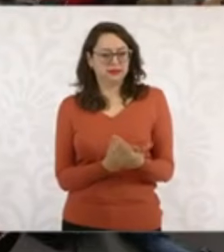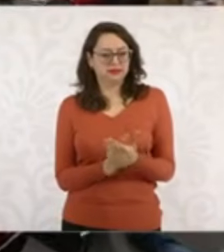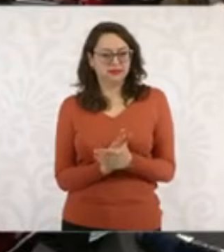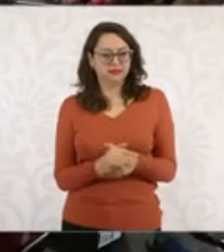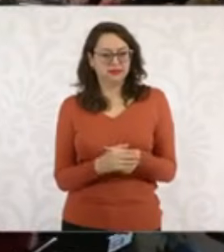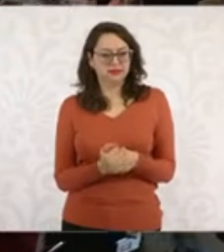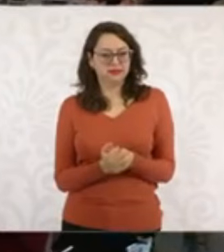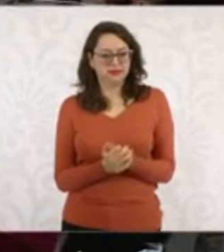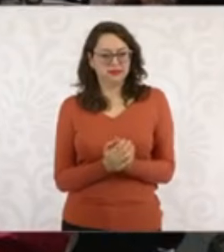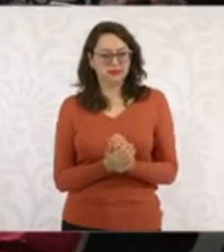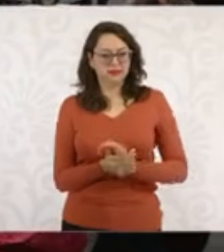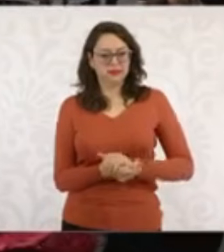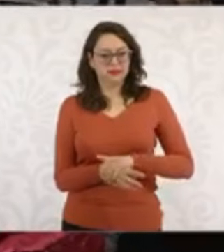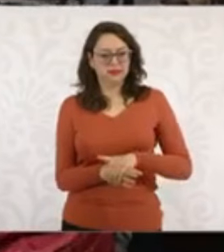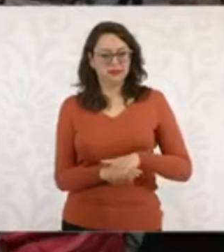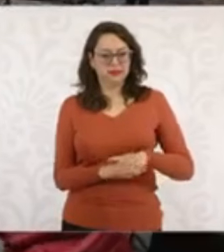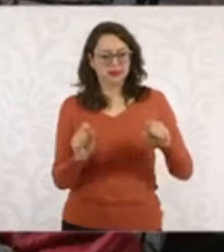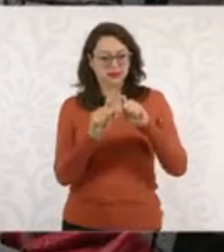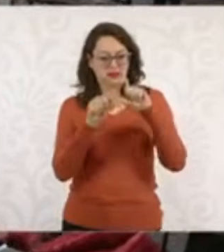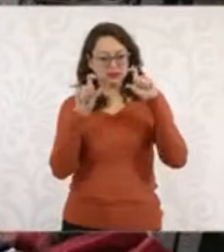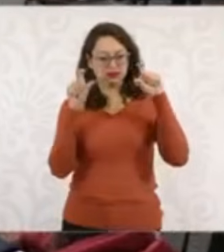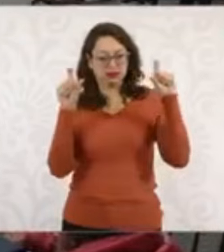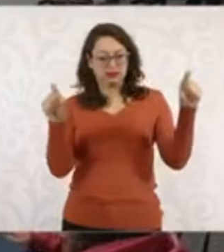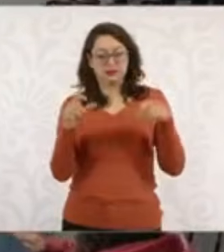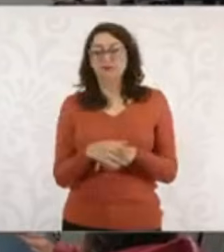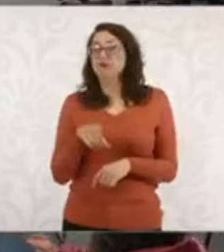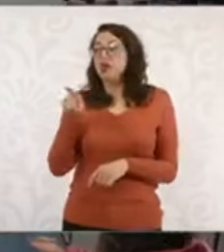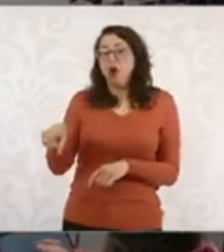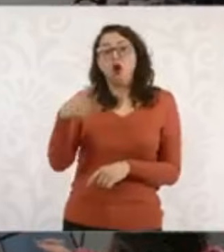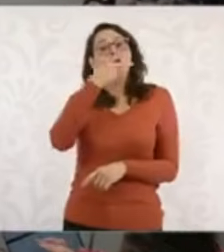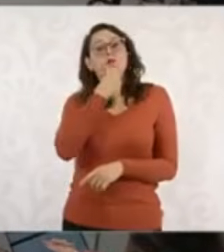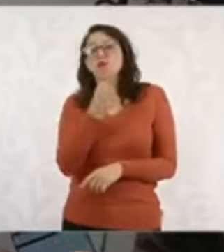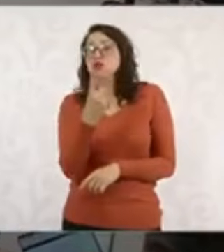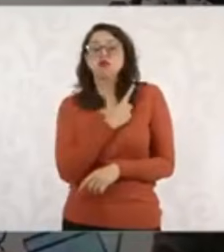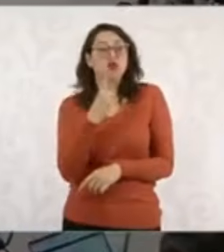Nada más la primera línea. La entrega voluntaria.